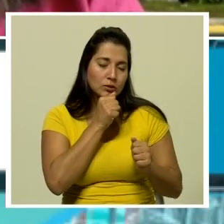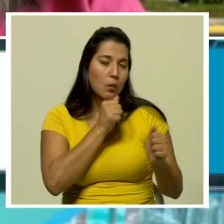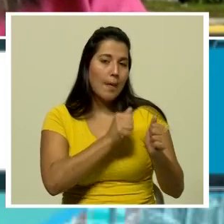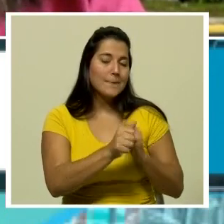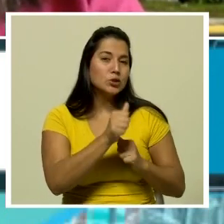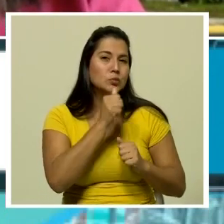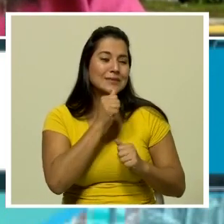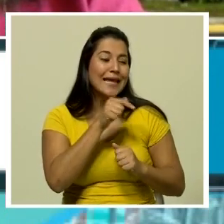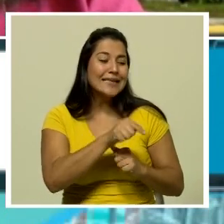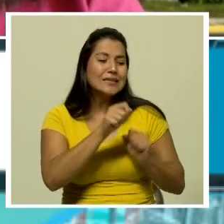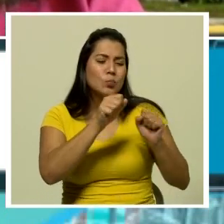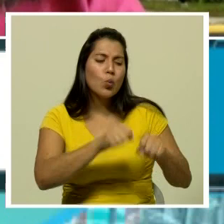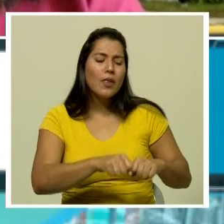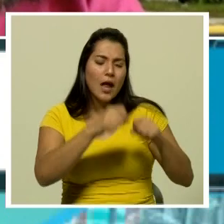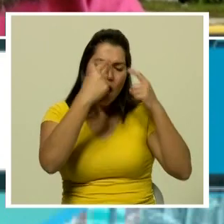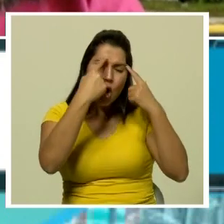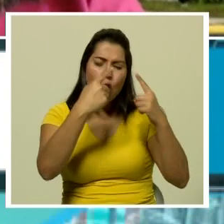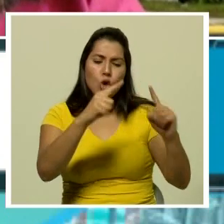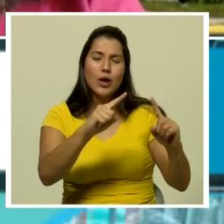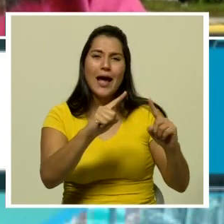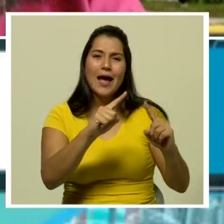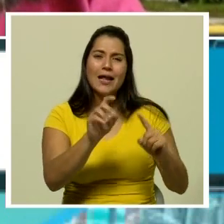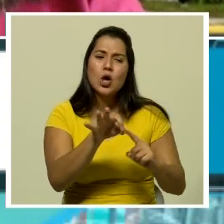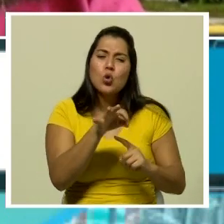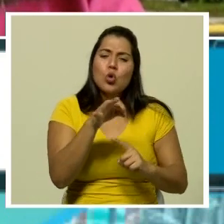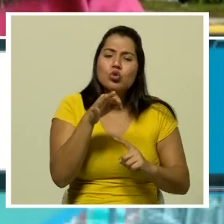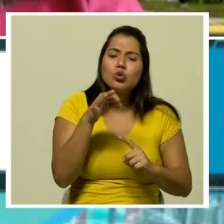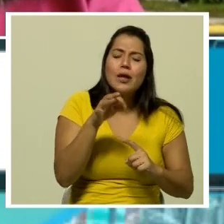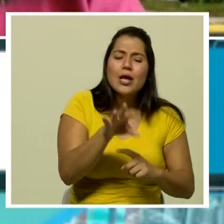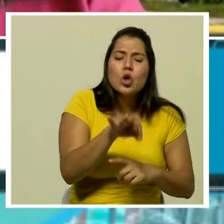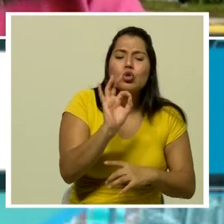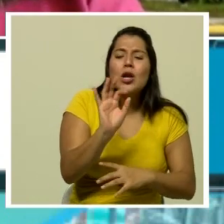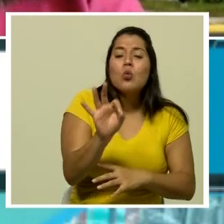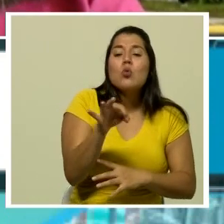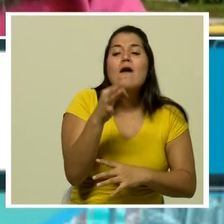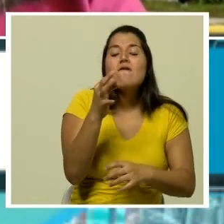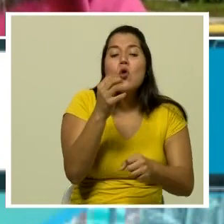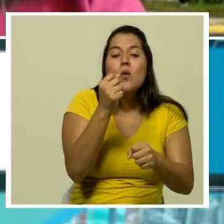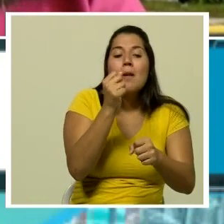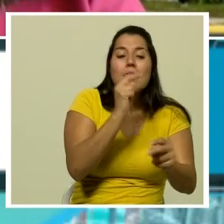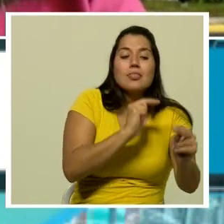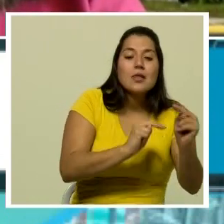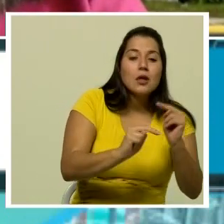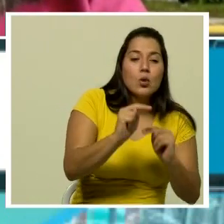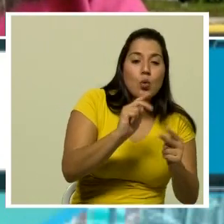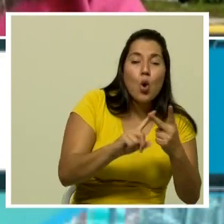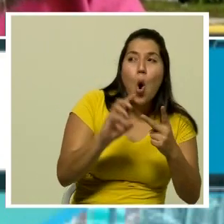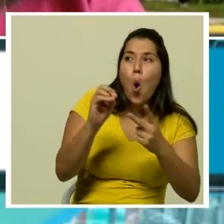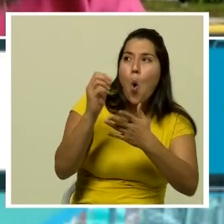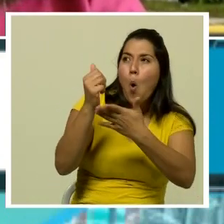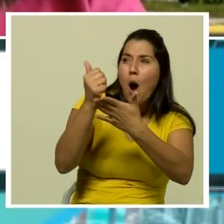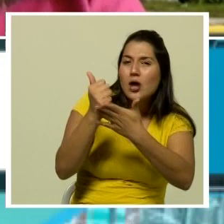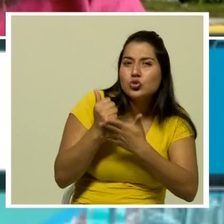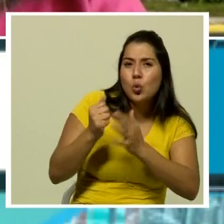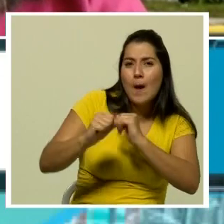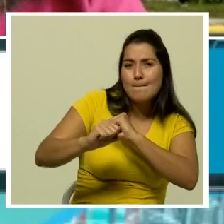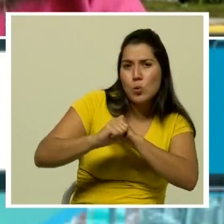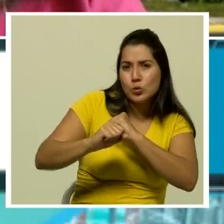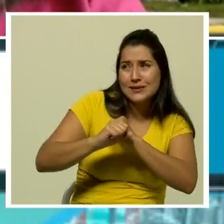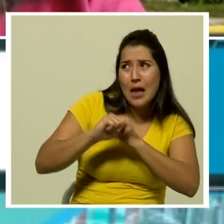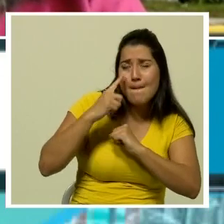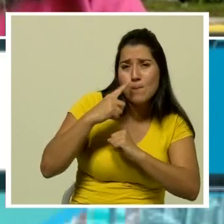logren encontrar modelo de negocio o financiamiento por patrocinio que